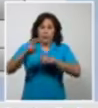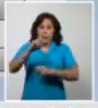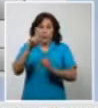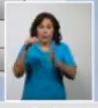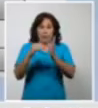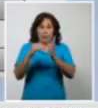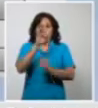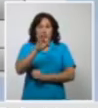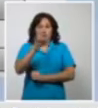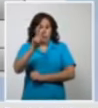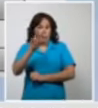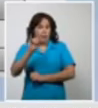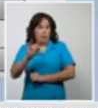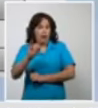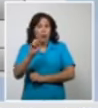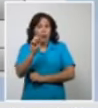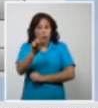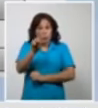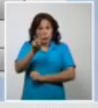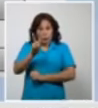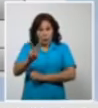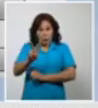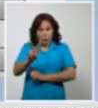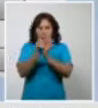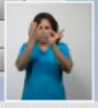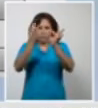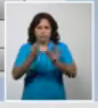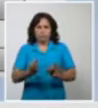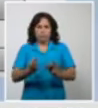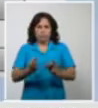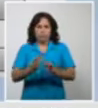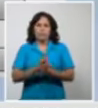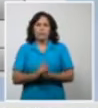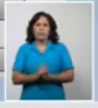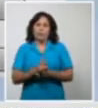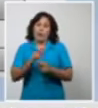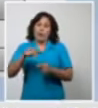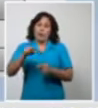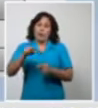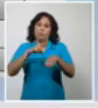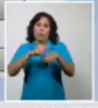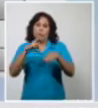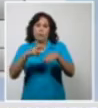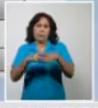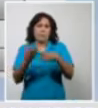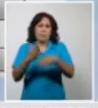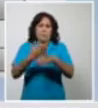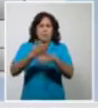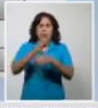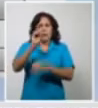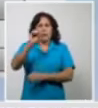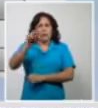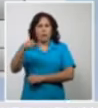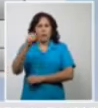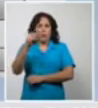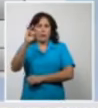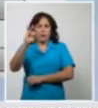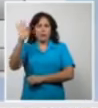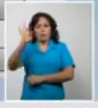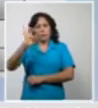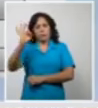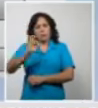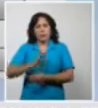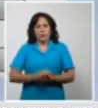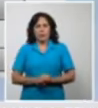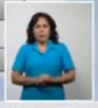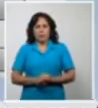1.826, 12 resultaron positivas, lo cual representa un 0,7%.